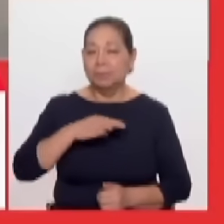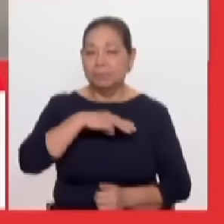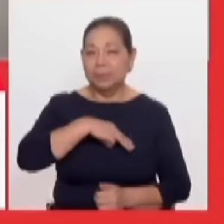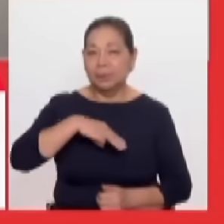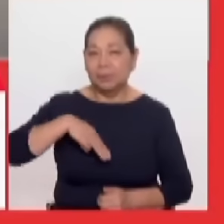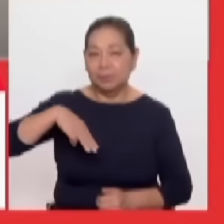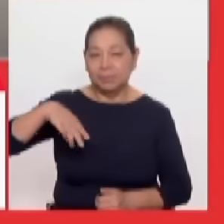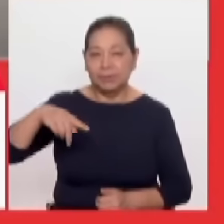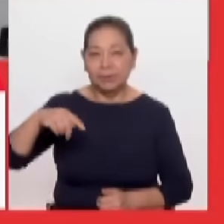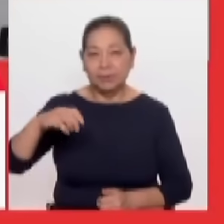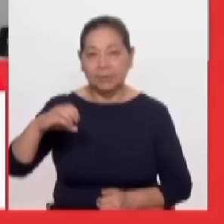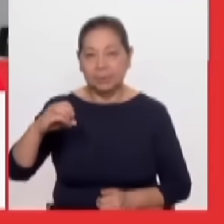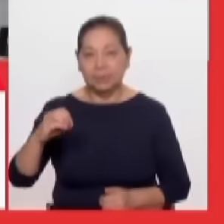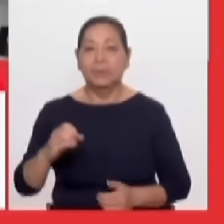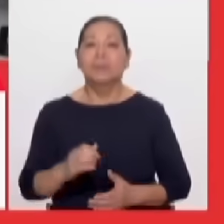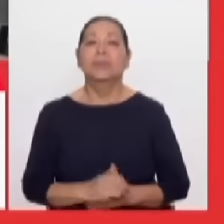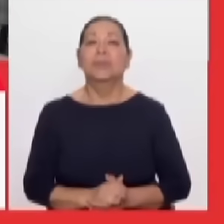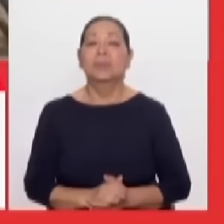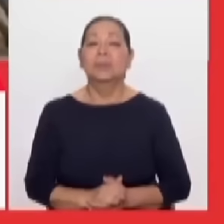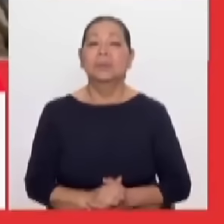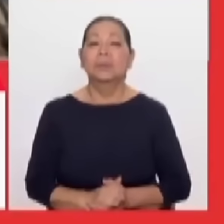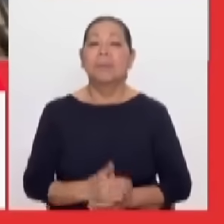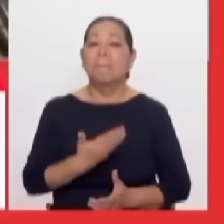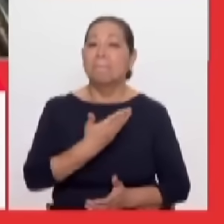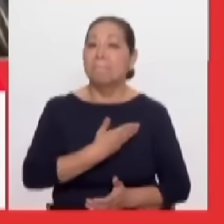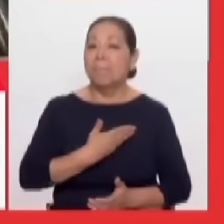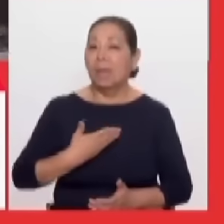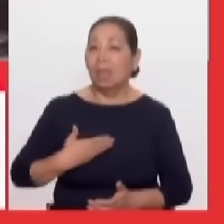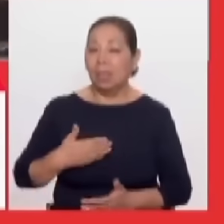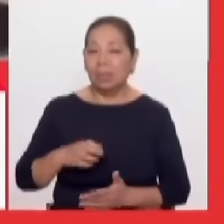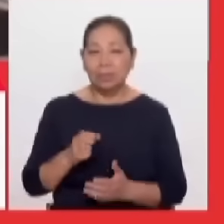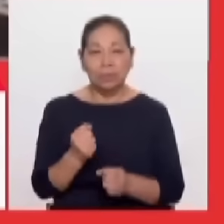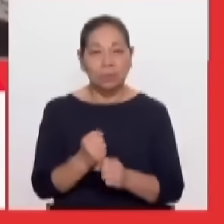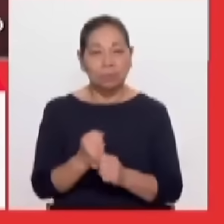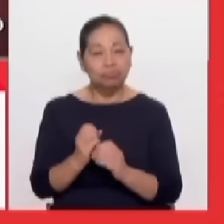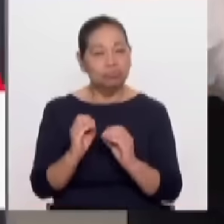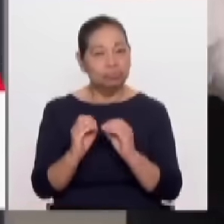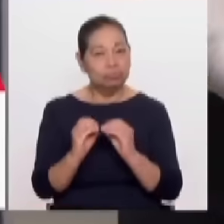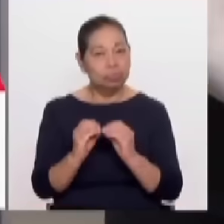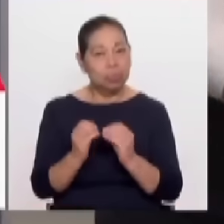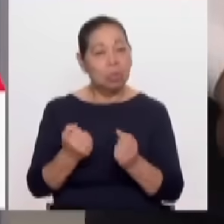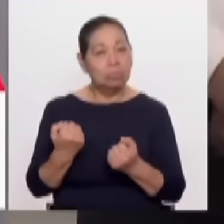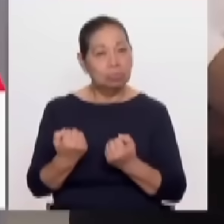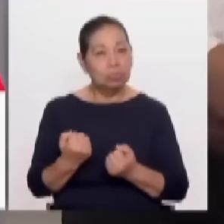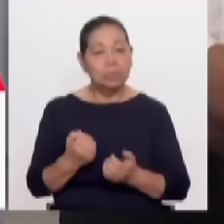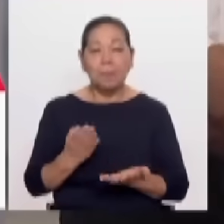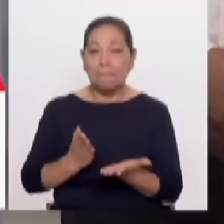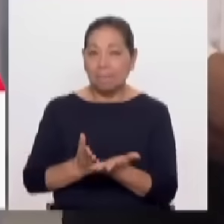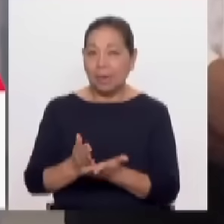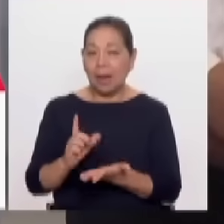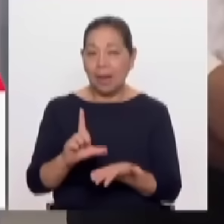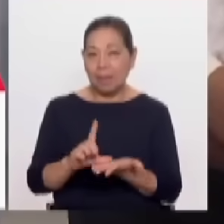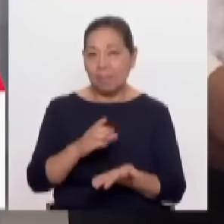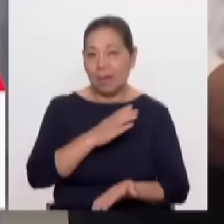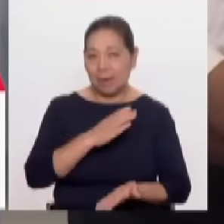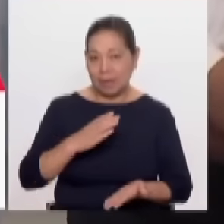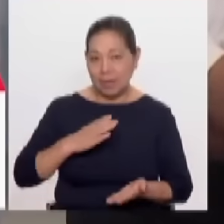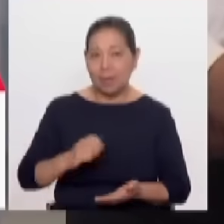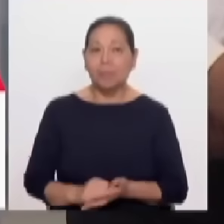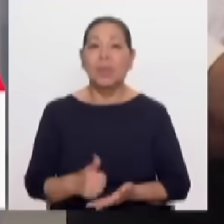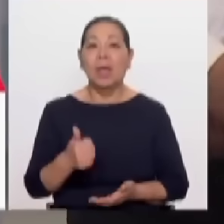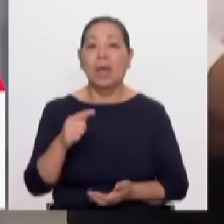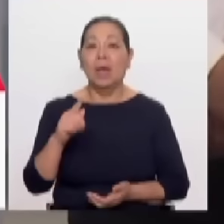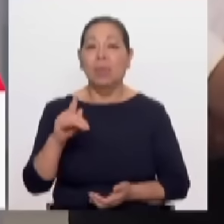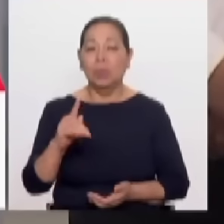y Comunicaciones, señor presidente ejecutivo de la Autoridad de Transporte Urbano para Lima y Callao,